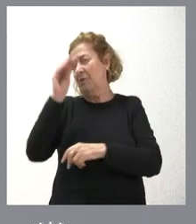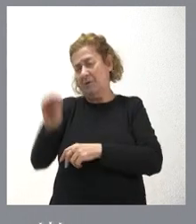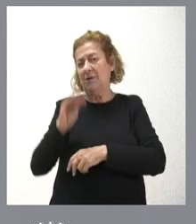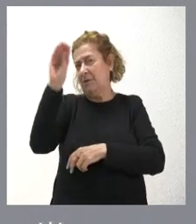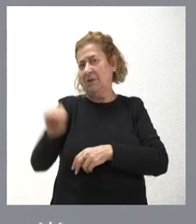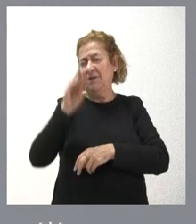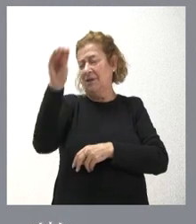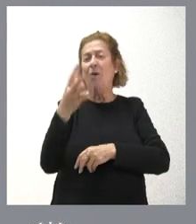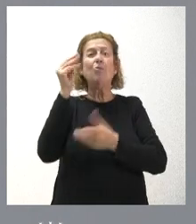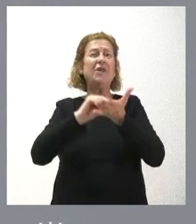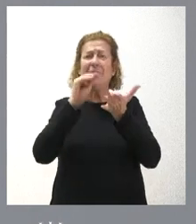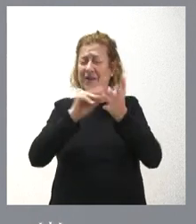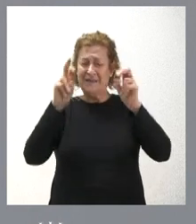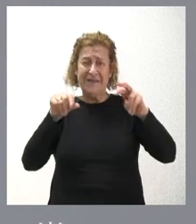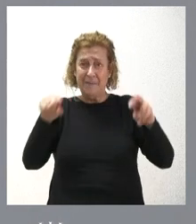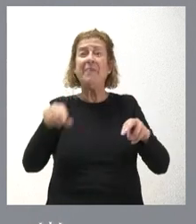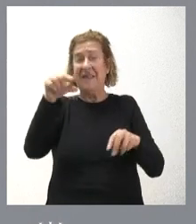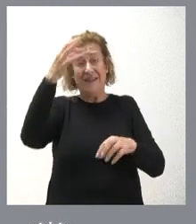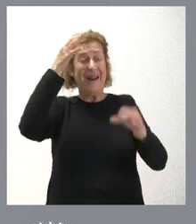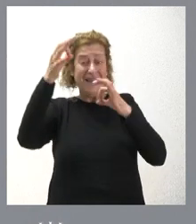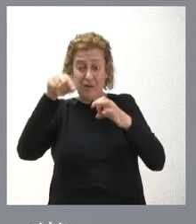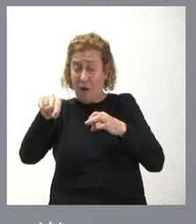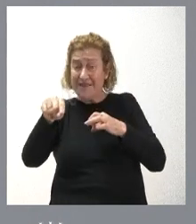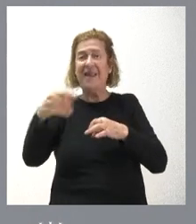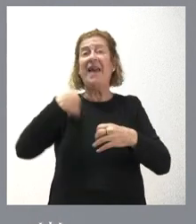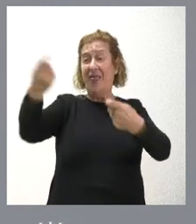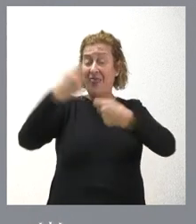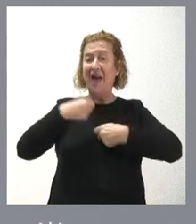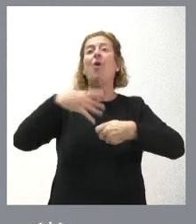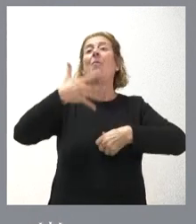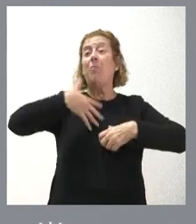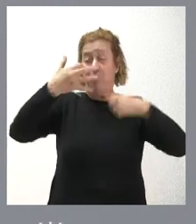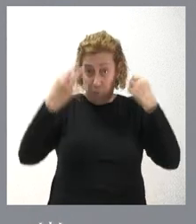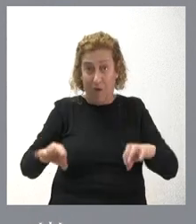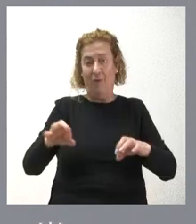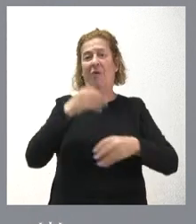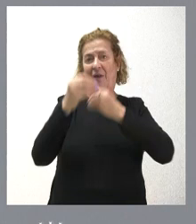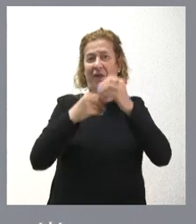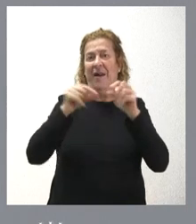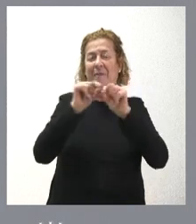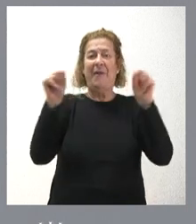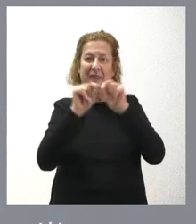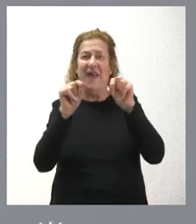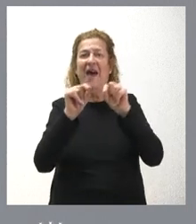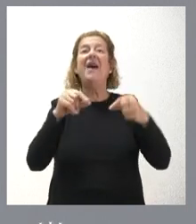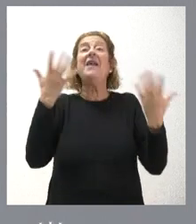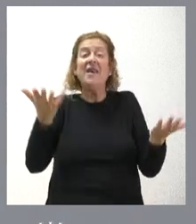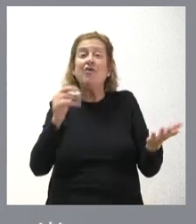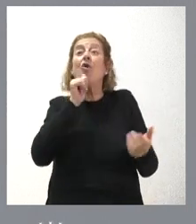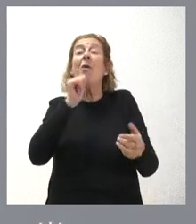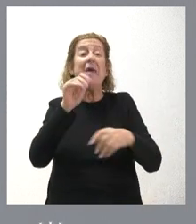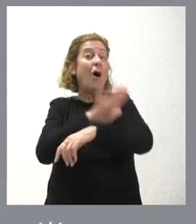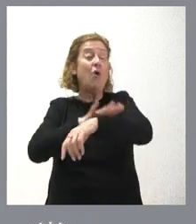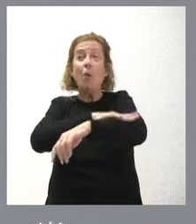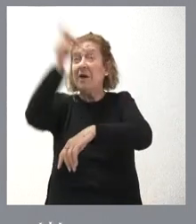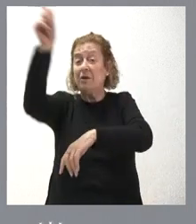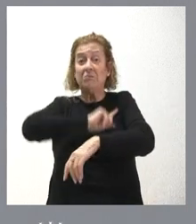ese es el requisito lógicamente para que nosotros podamos poner en marcha una medida que solo se hace en nuestra comunidad Autónoma en el resto de España y todavía el gobierno no lo ha